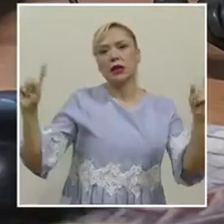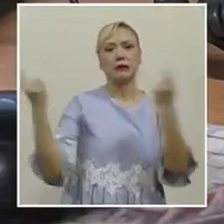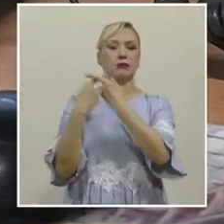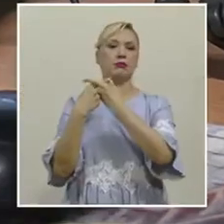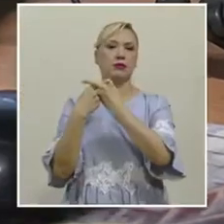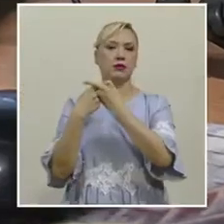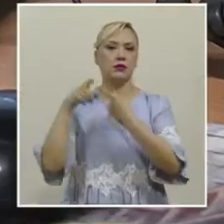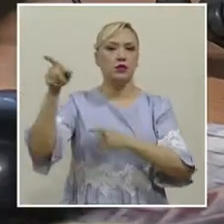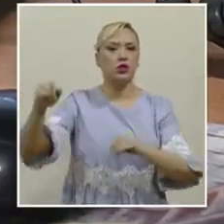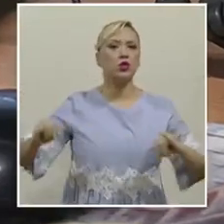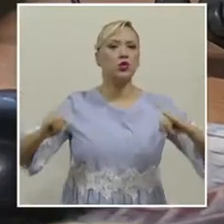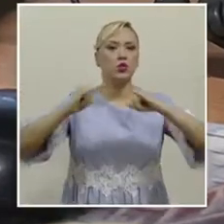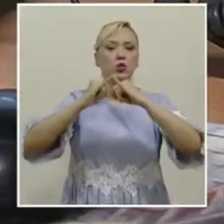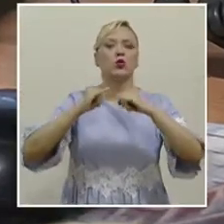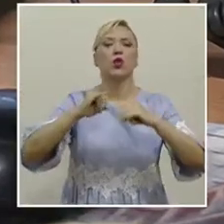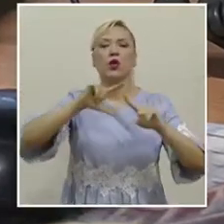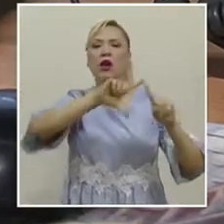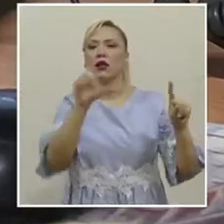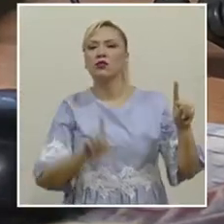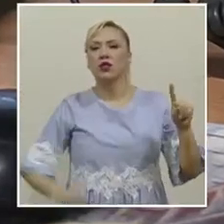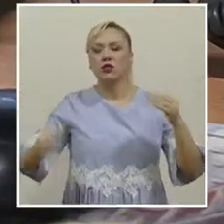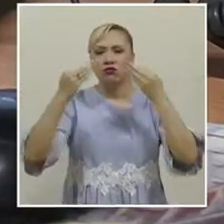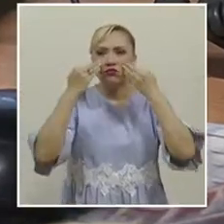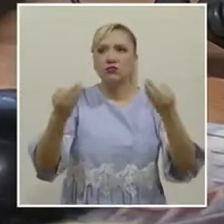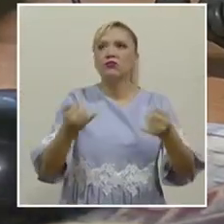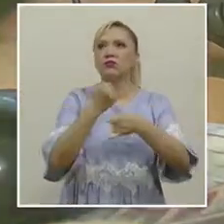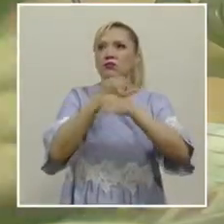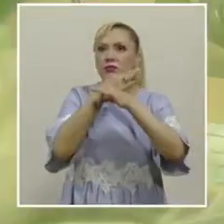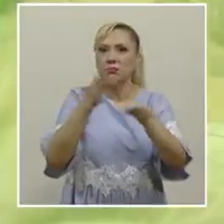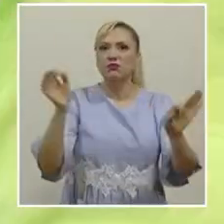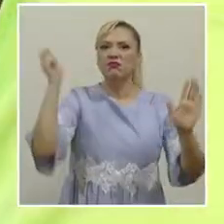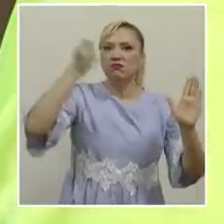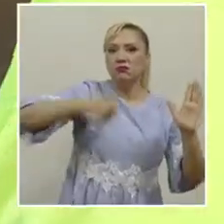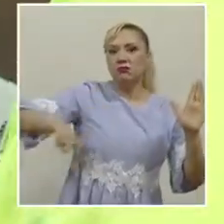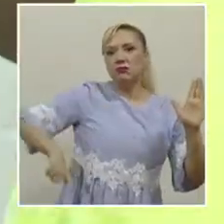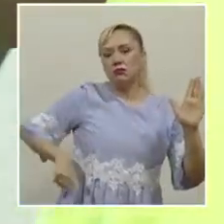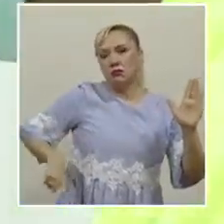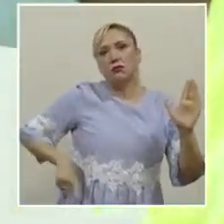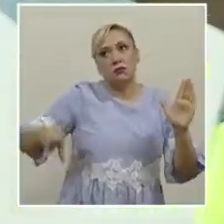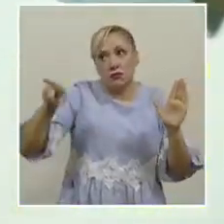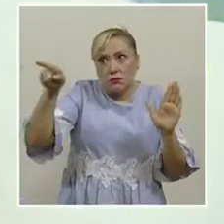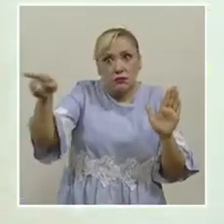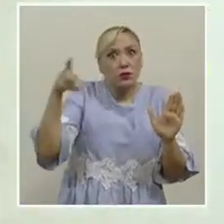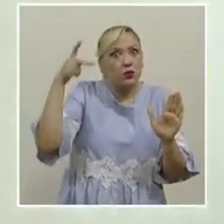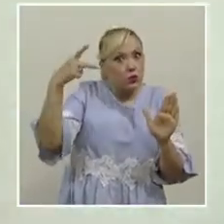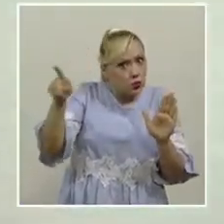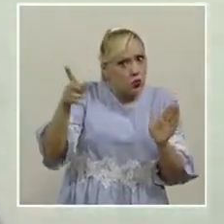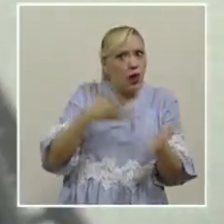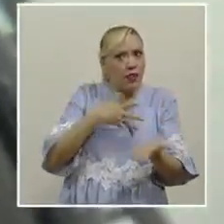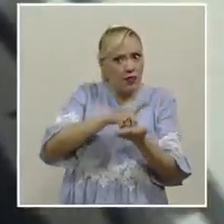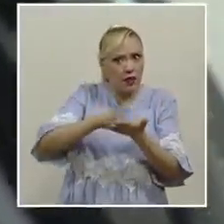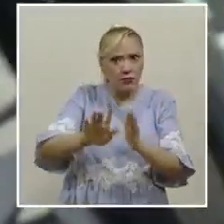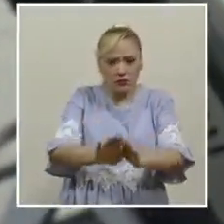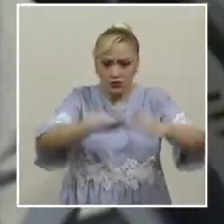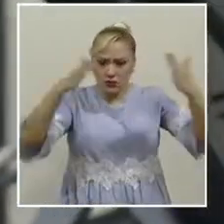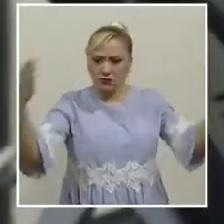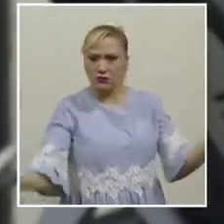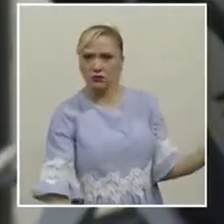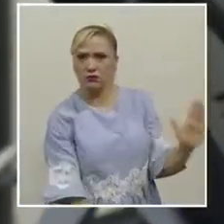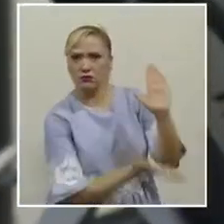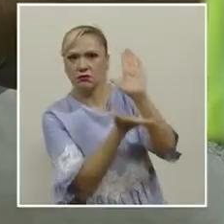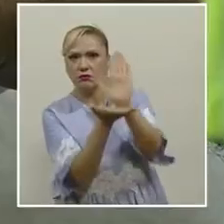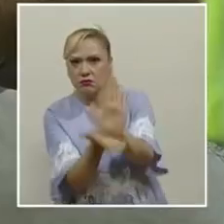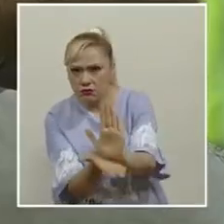facultad del INAI para delimitar los alcances de la seguridad nacional y el interés público para efectos de la transparencia